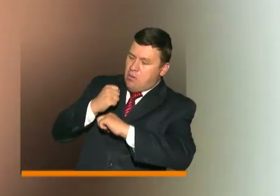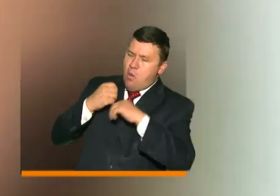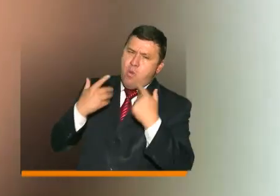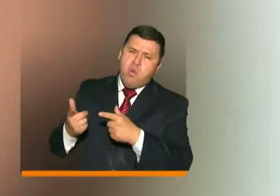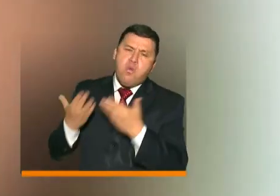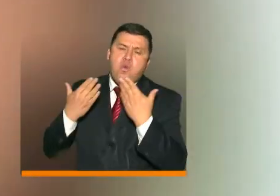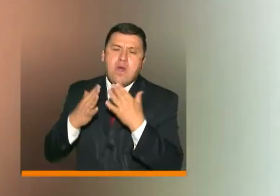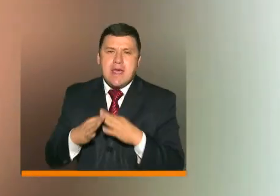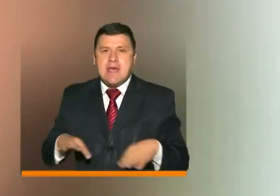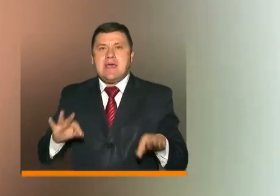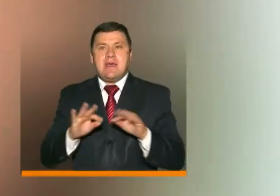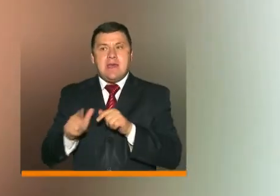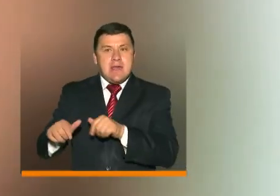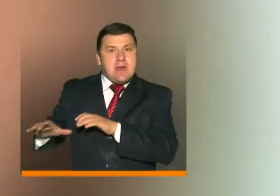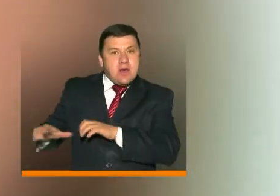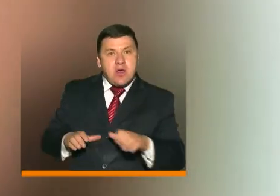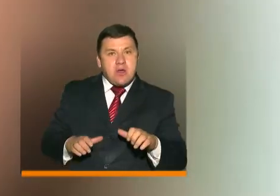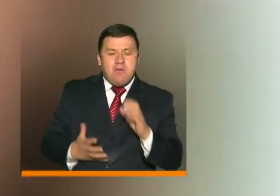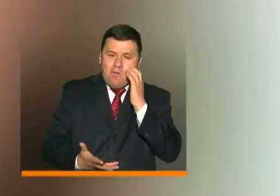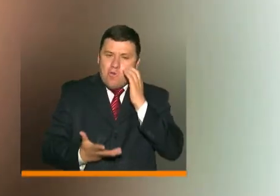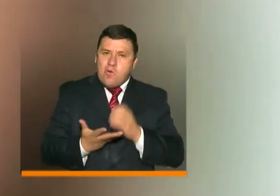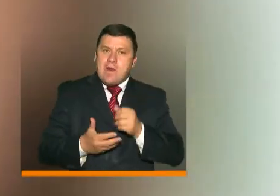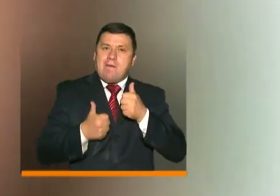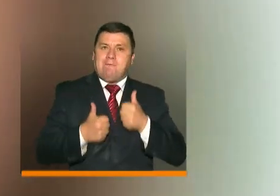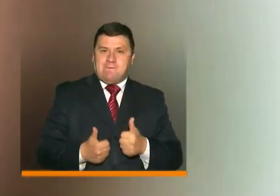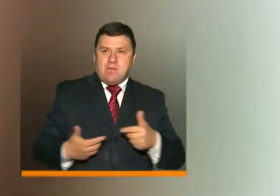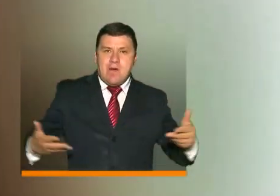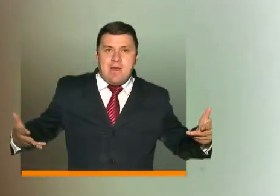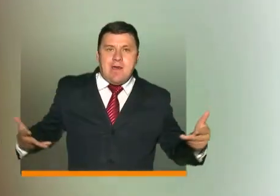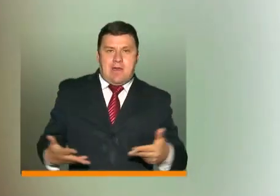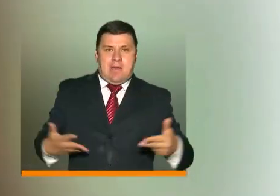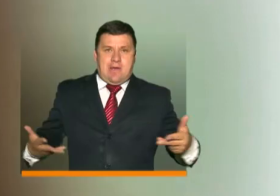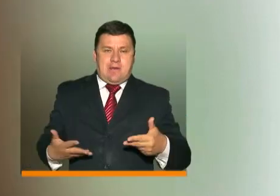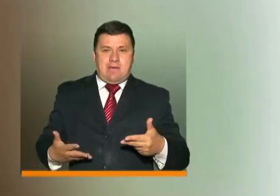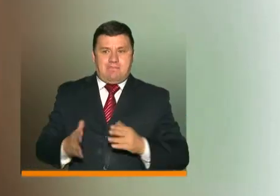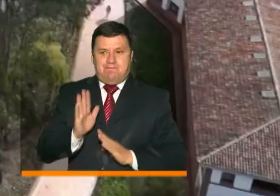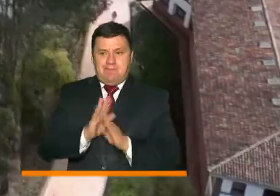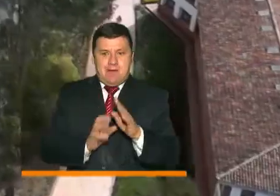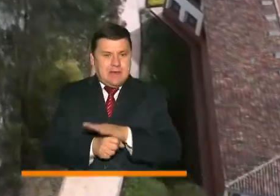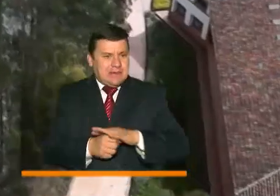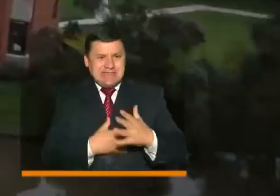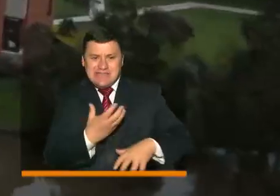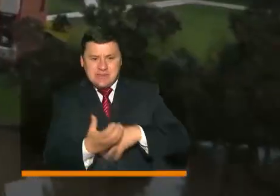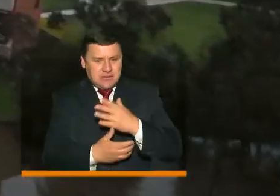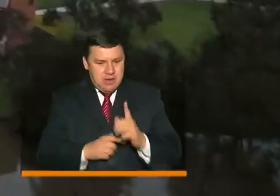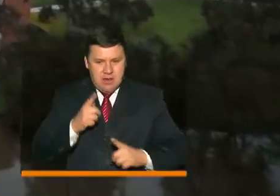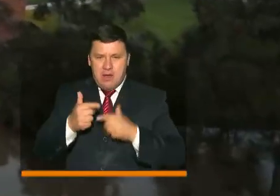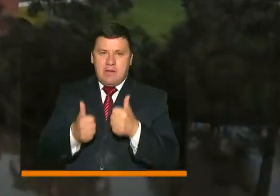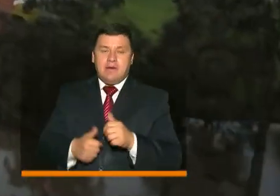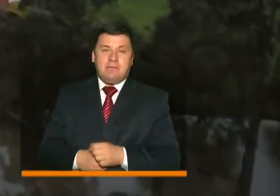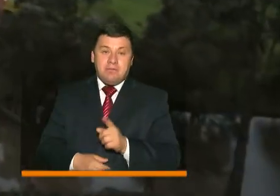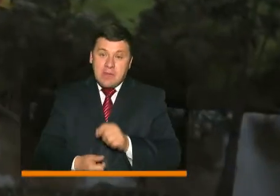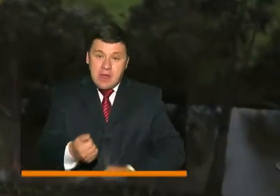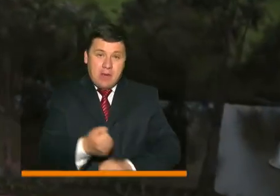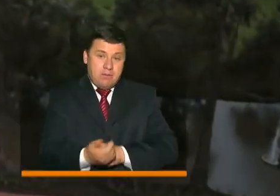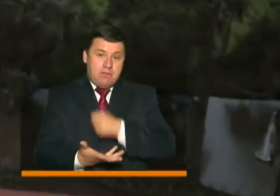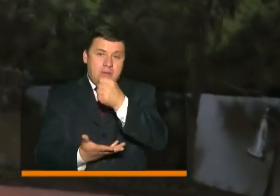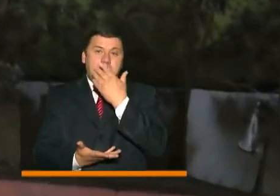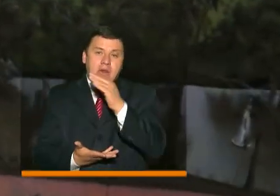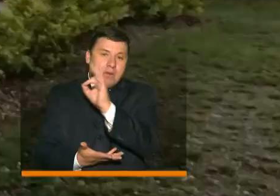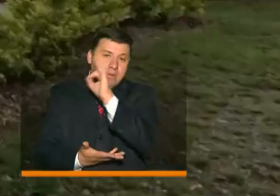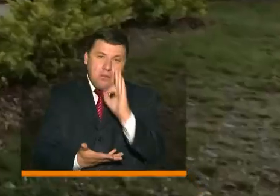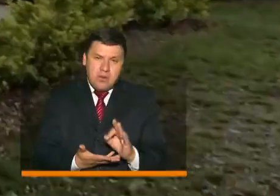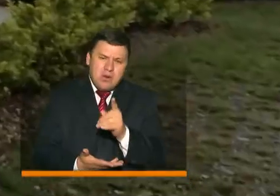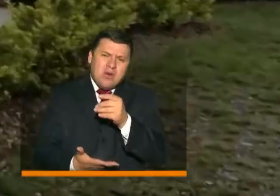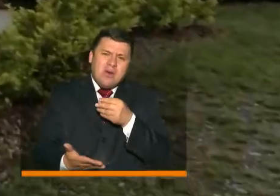sumamente valioso y son estas acciones concretas las que ayudan a superar la crisis. El apoyo a la financiación de un porcentaje del